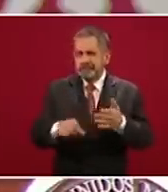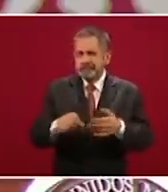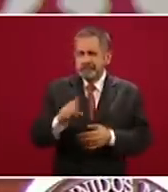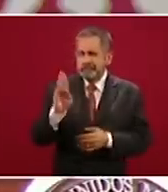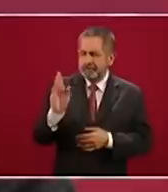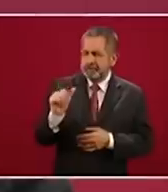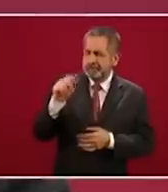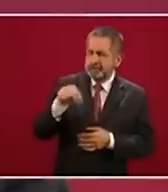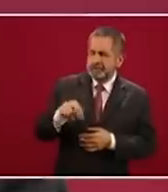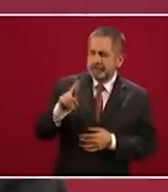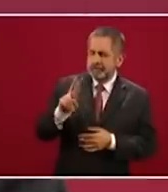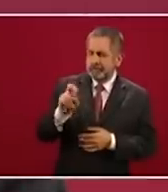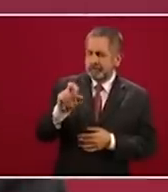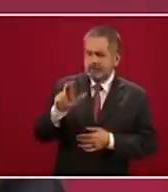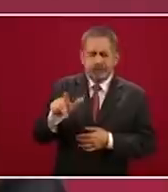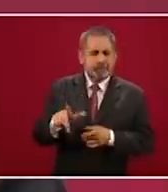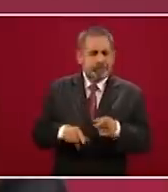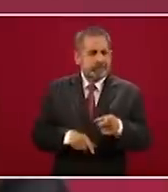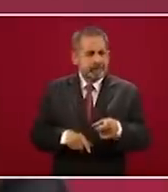Banrural,